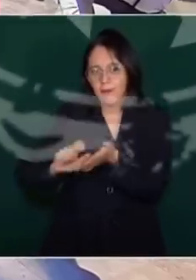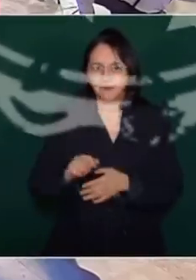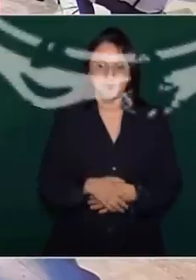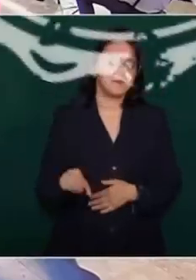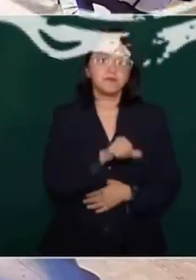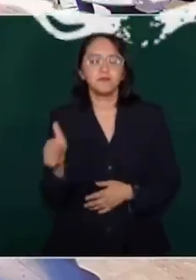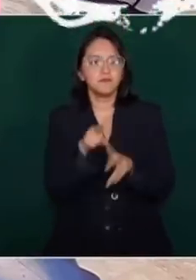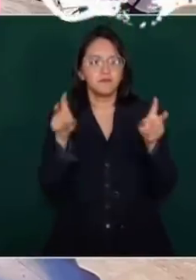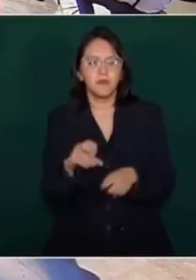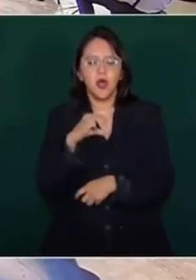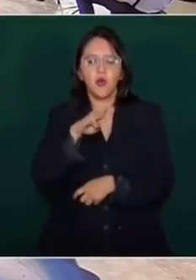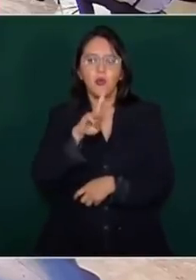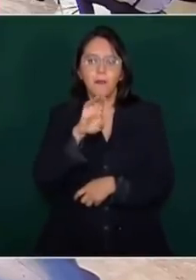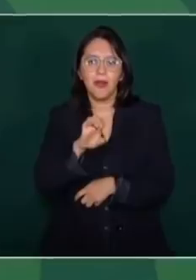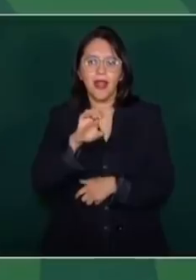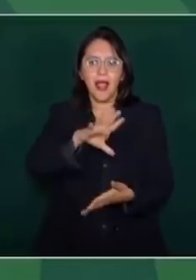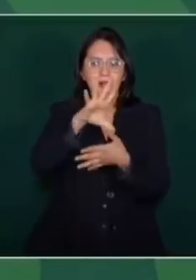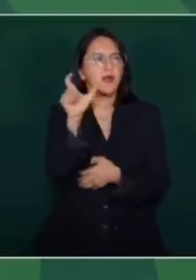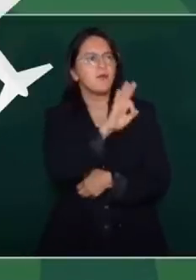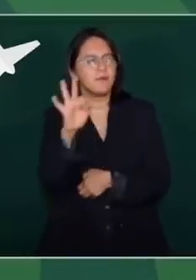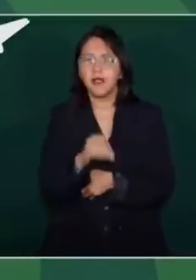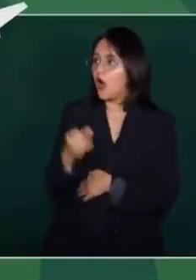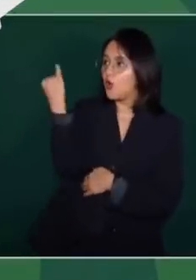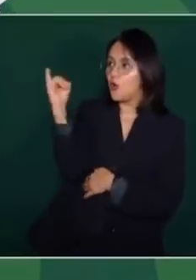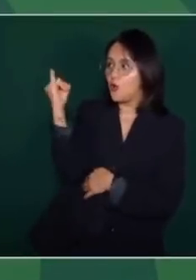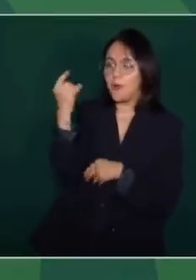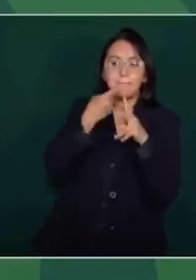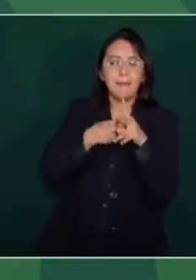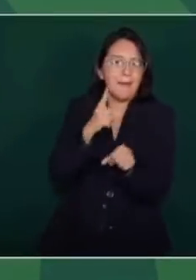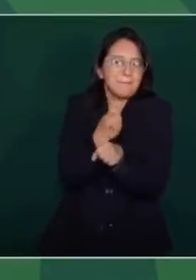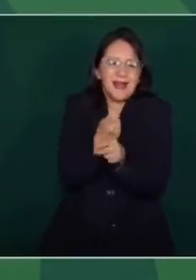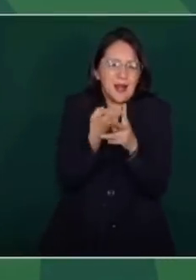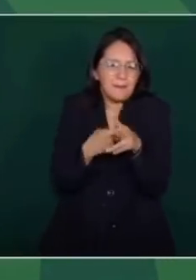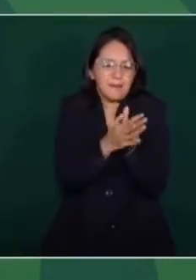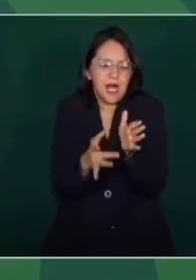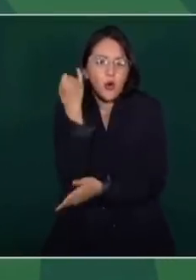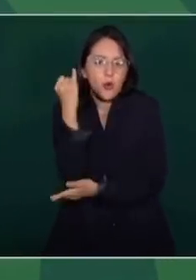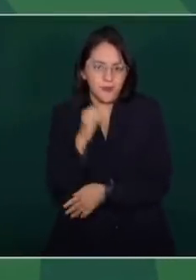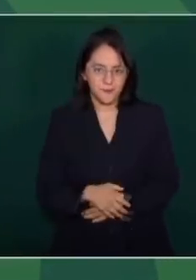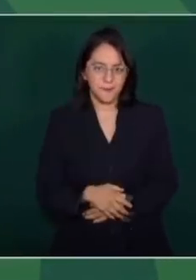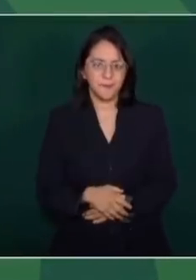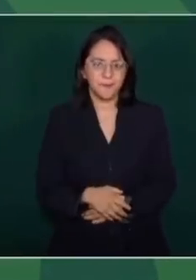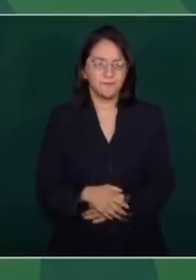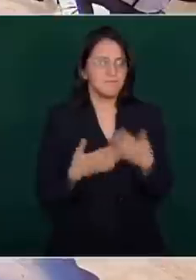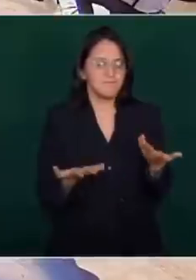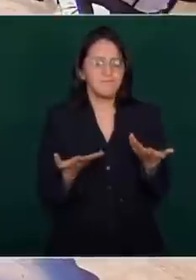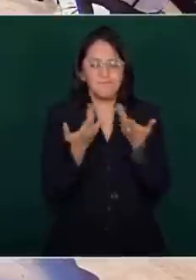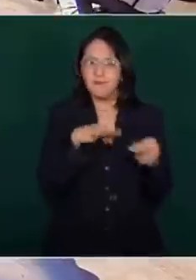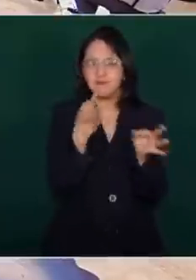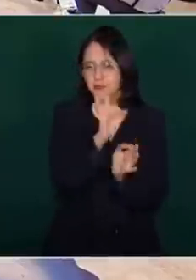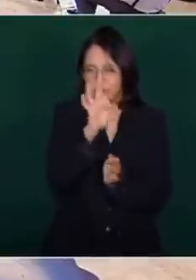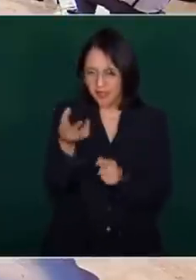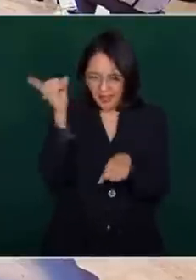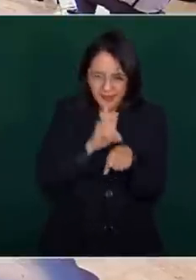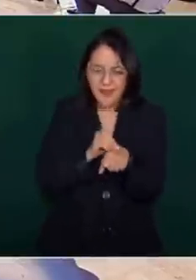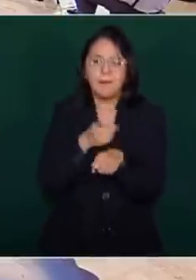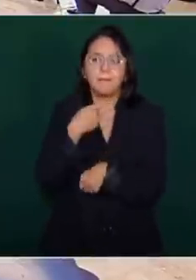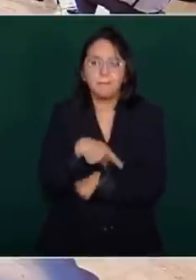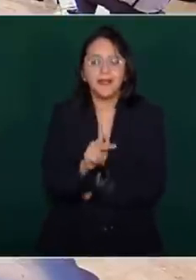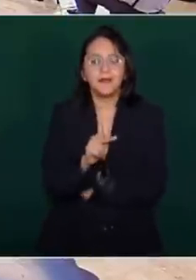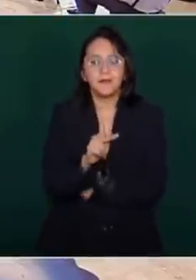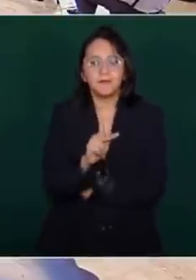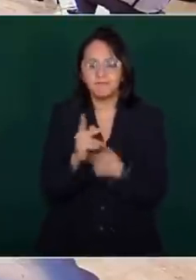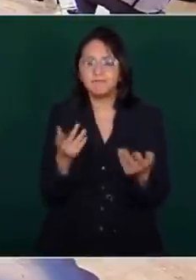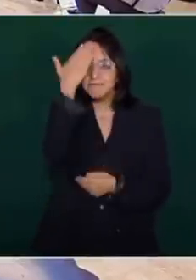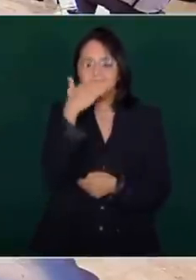Lo de la Cumbre de las Américas, nada más si tiene la fecha. Es en junio. En junio, perfecto. Es a principios de junio. No tengo todavía la fecha exacta. Sé que